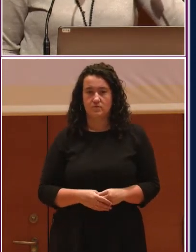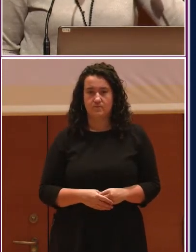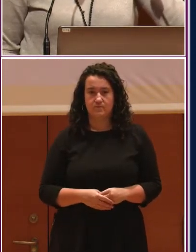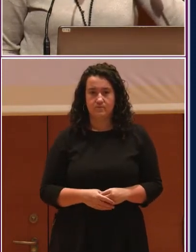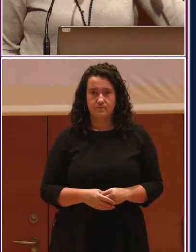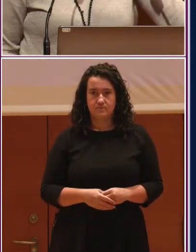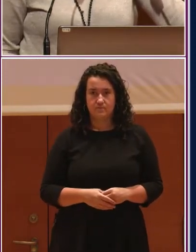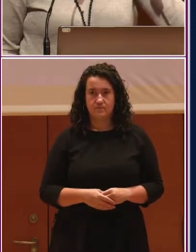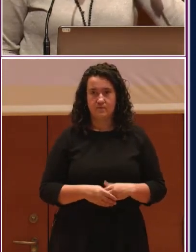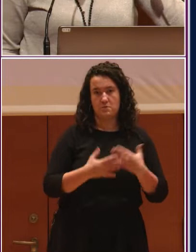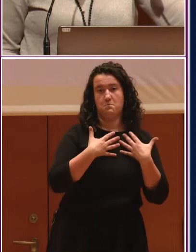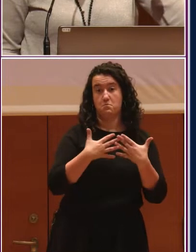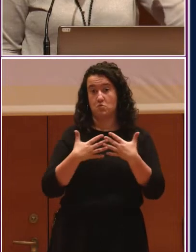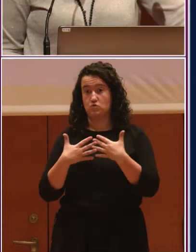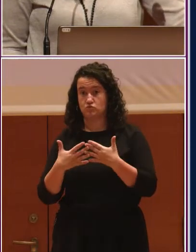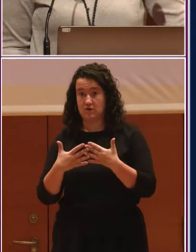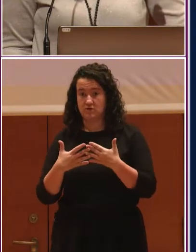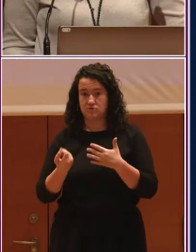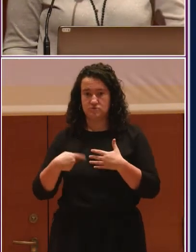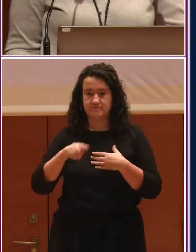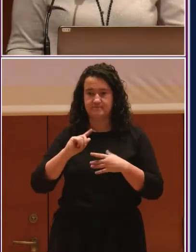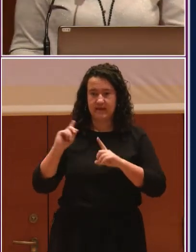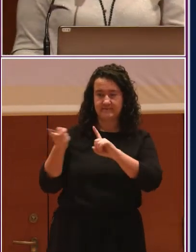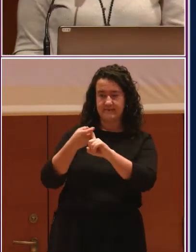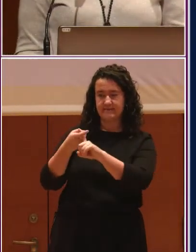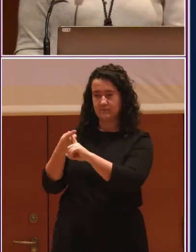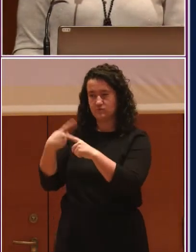también aquí hemos querido introducir